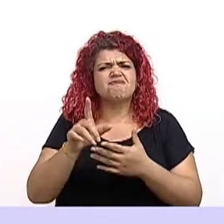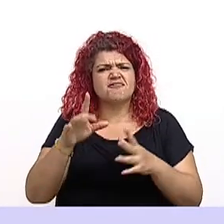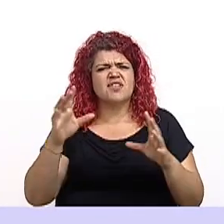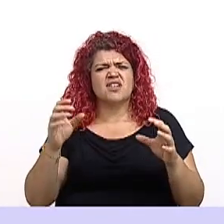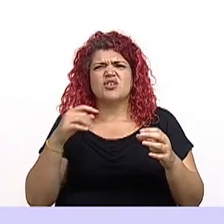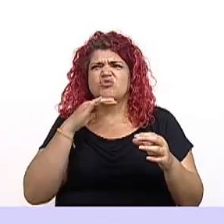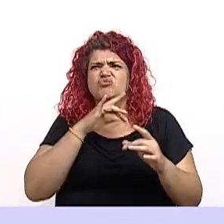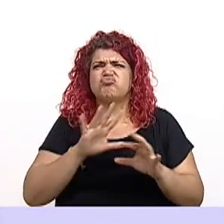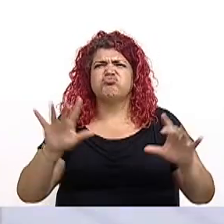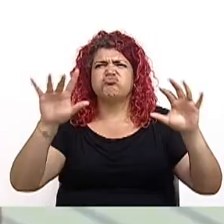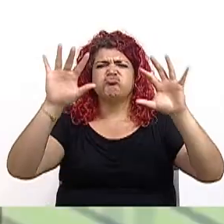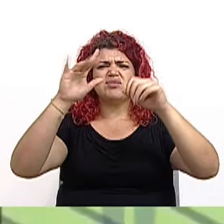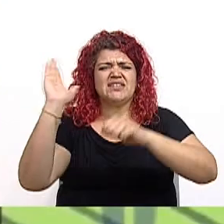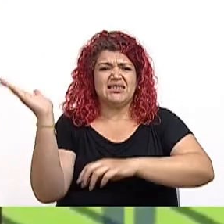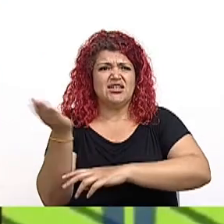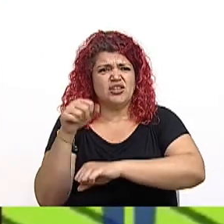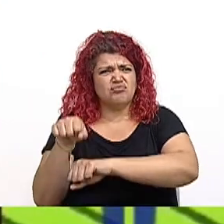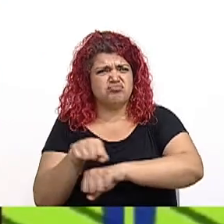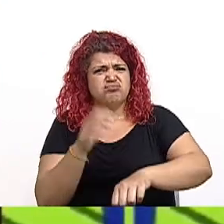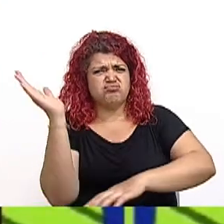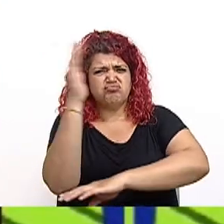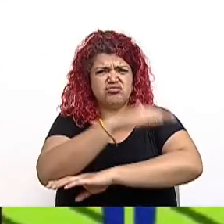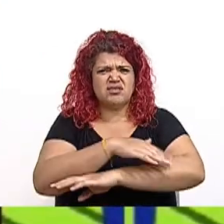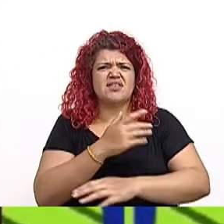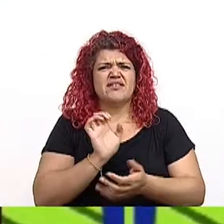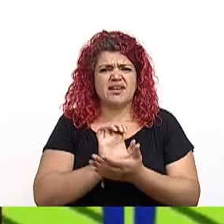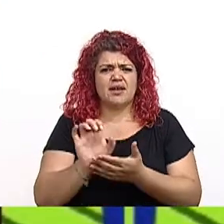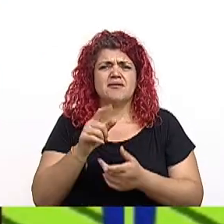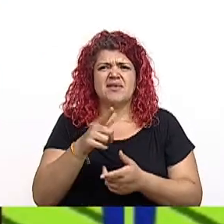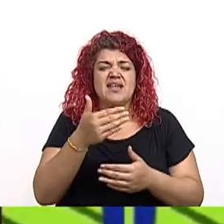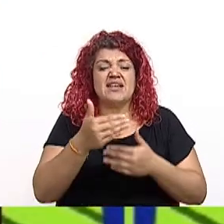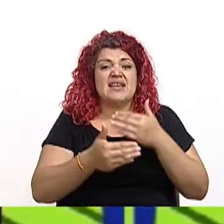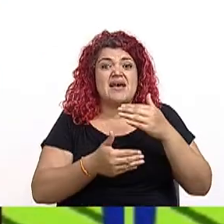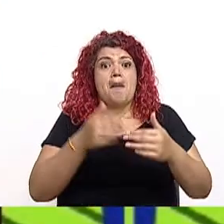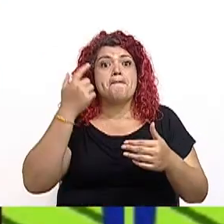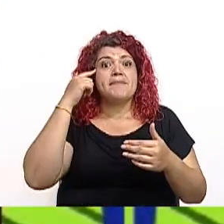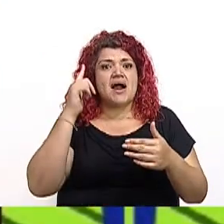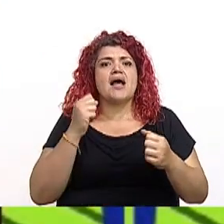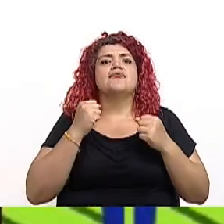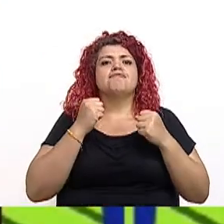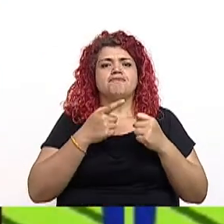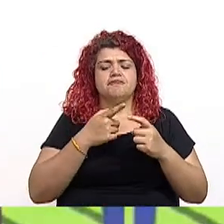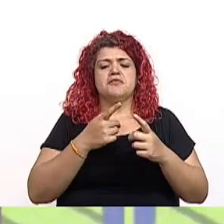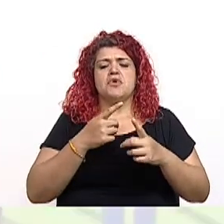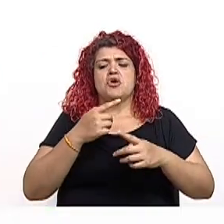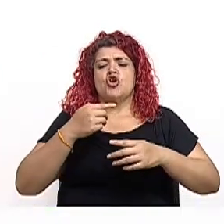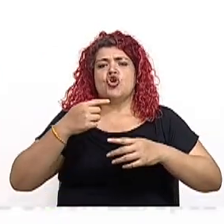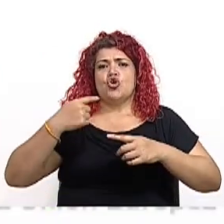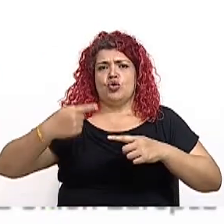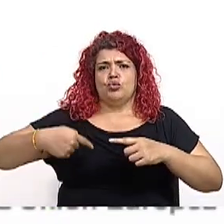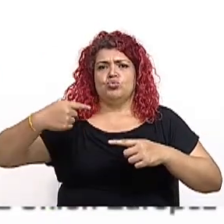la deforestación implica un tránsito hacia el desarrollo sostenible.